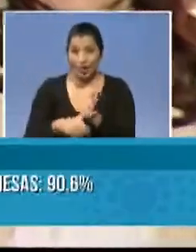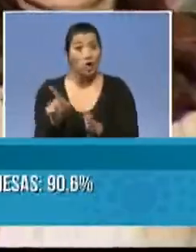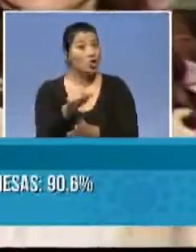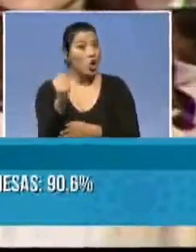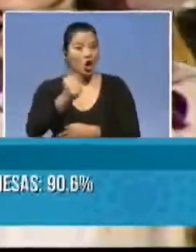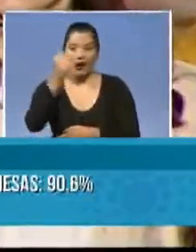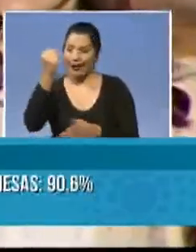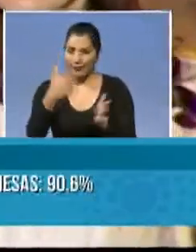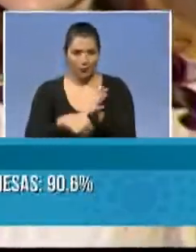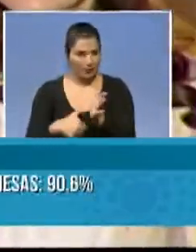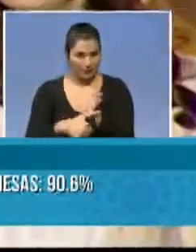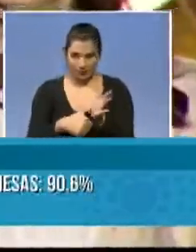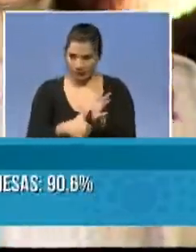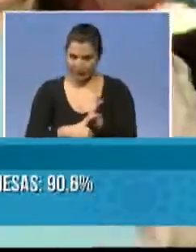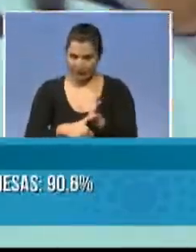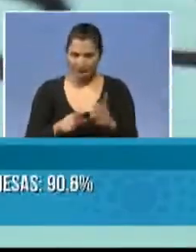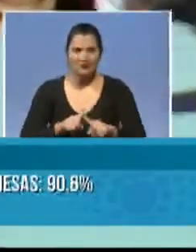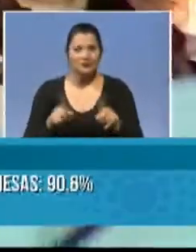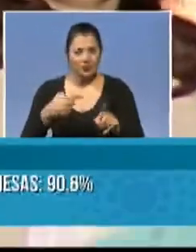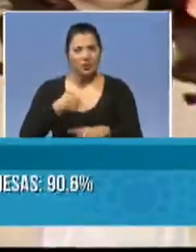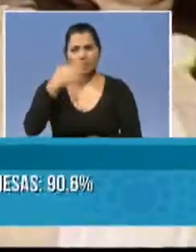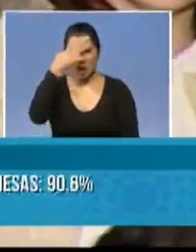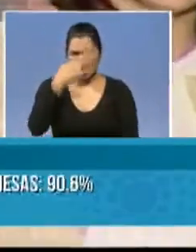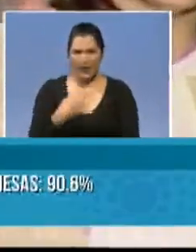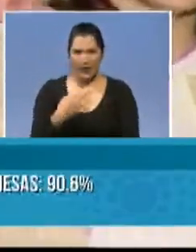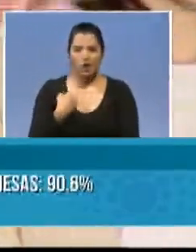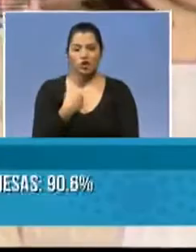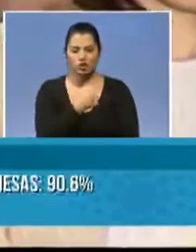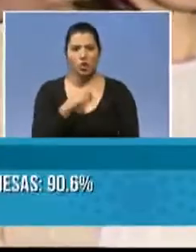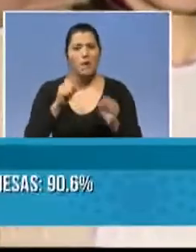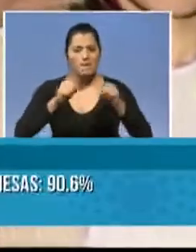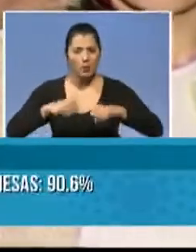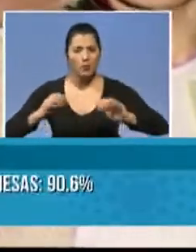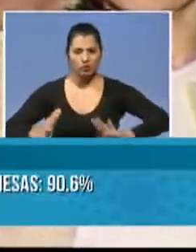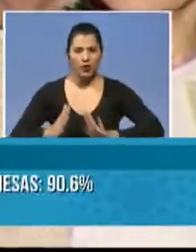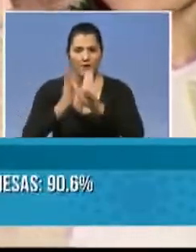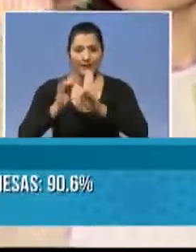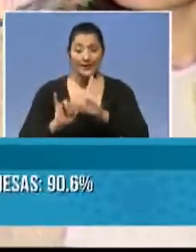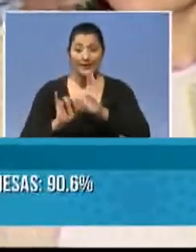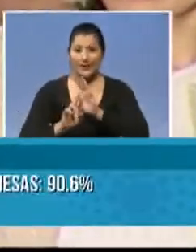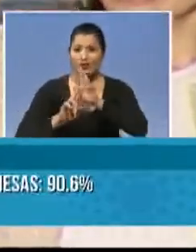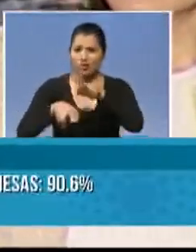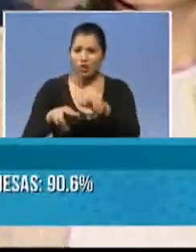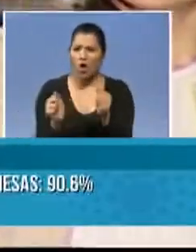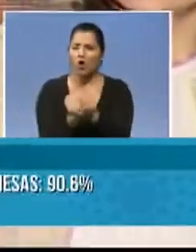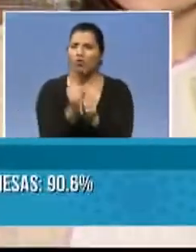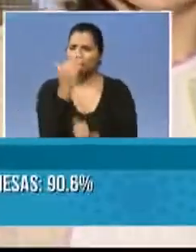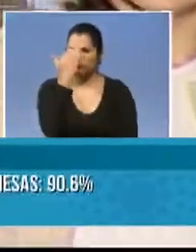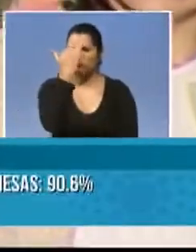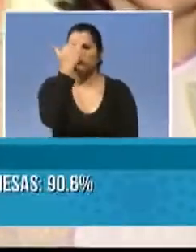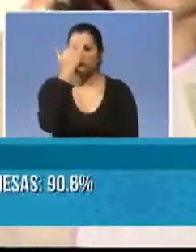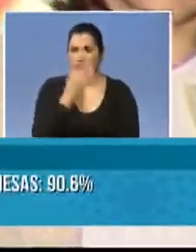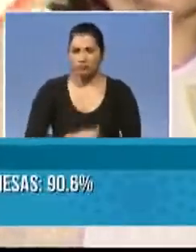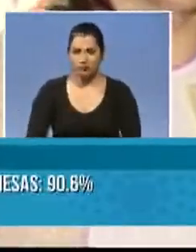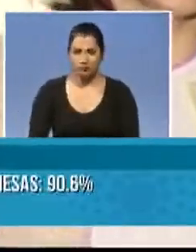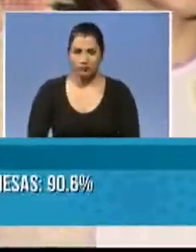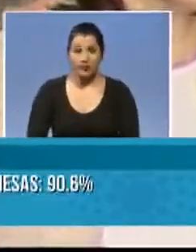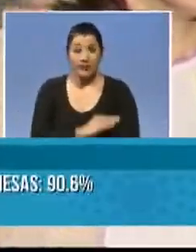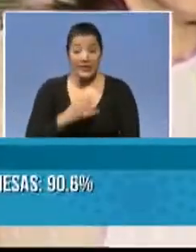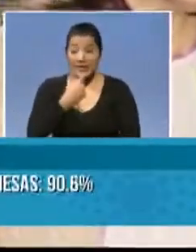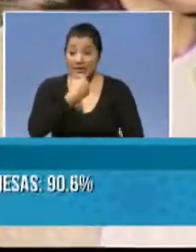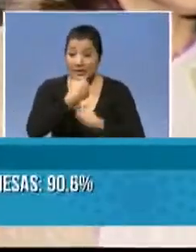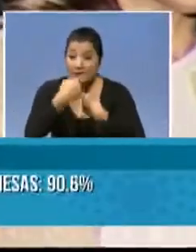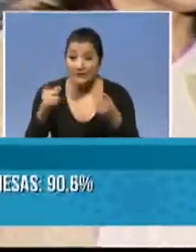las elecciones, pero creo que podemos enfrentar este resultado con nuestra frente en alto,